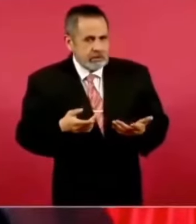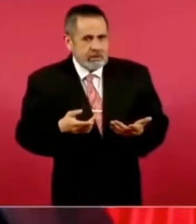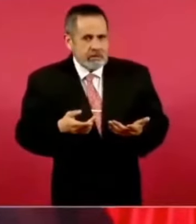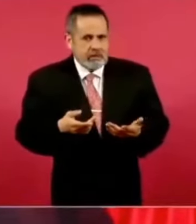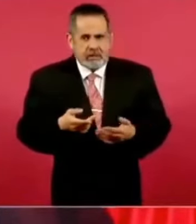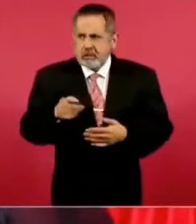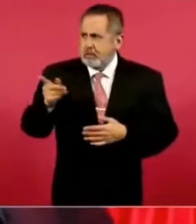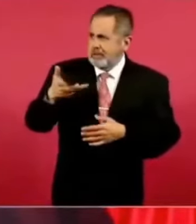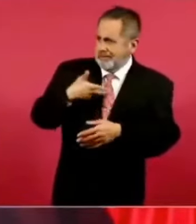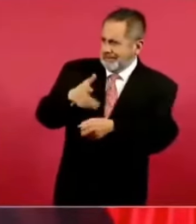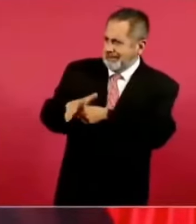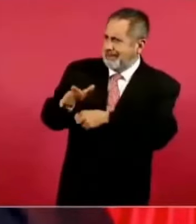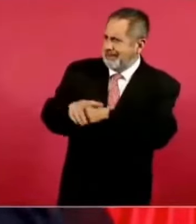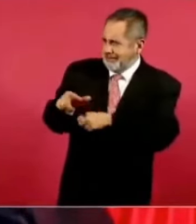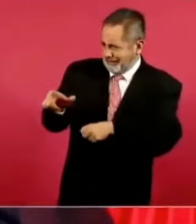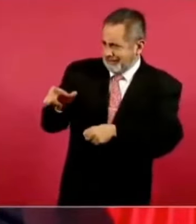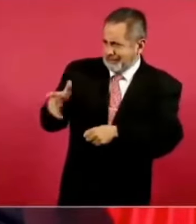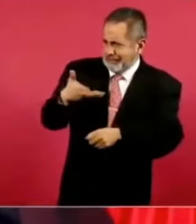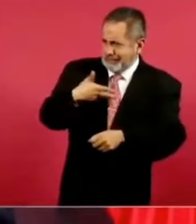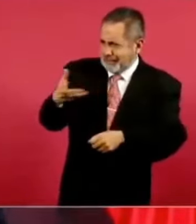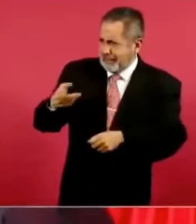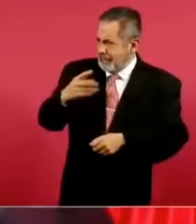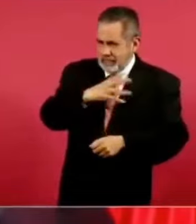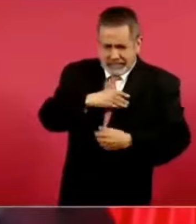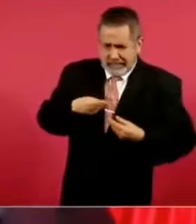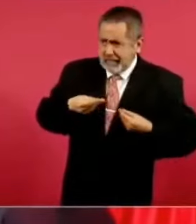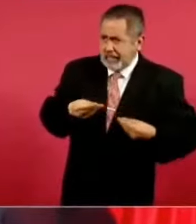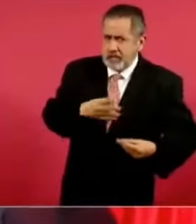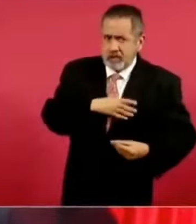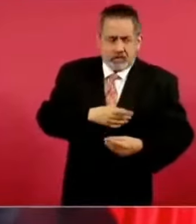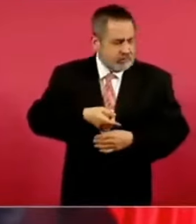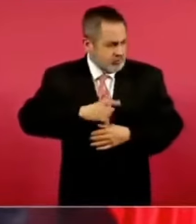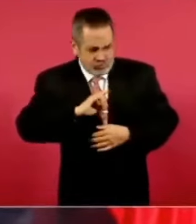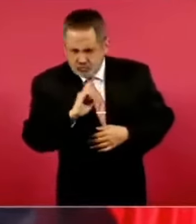no, pues tú ya tienes, pero además es para los hijos. No,